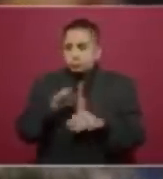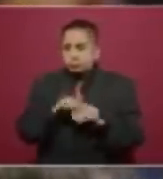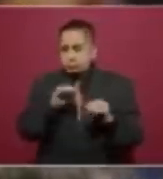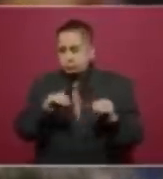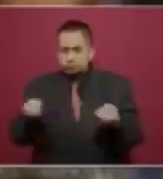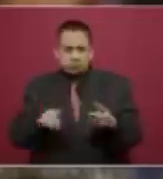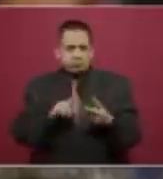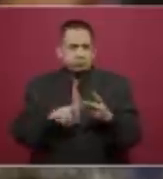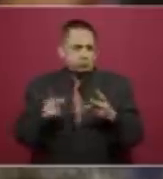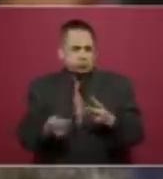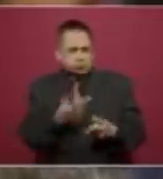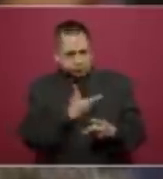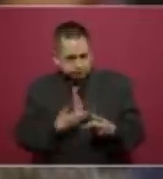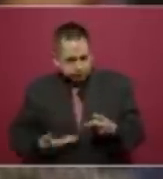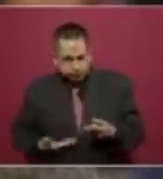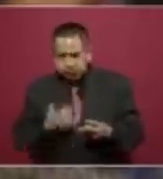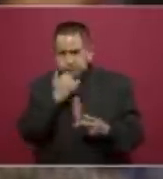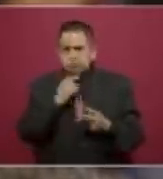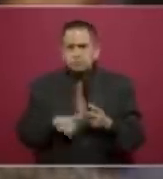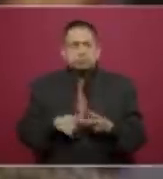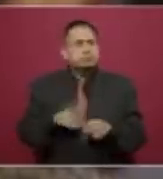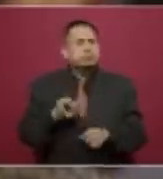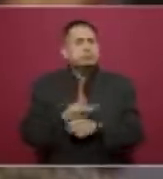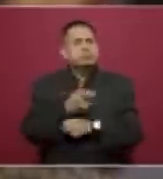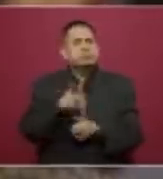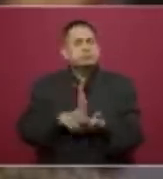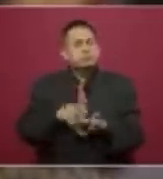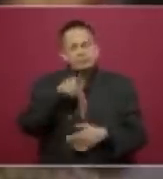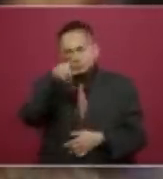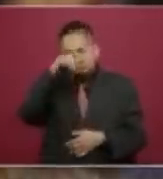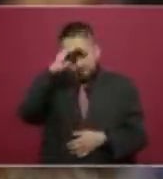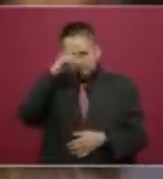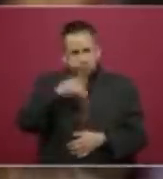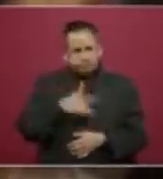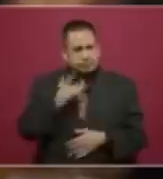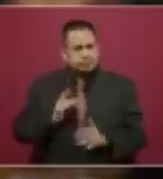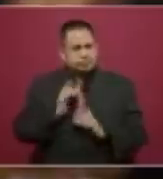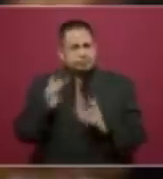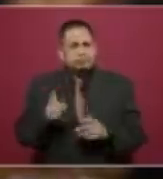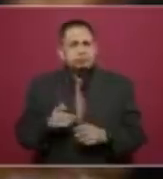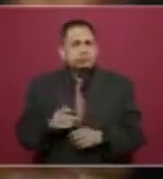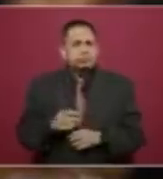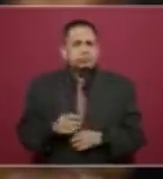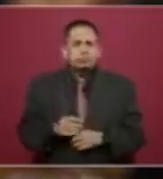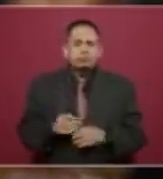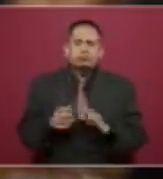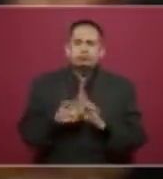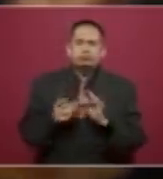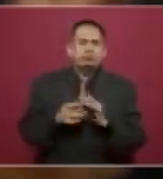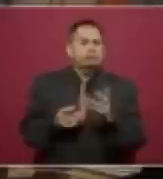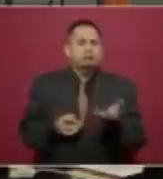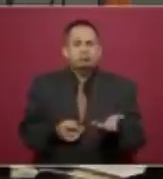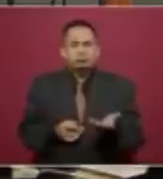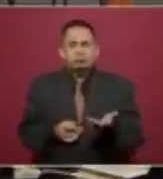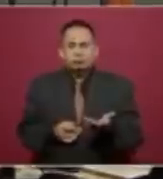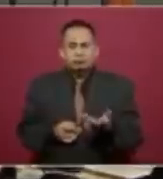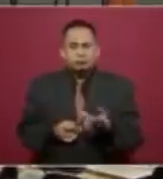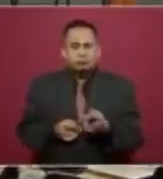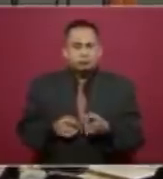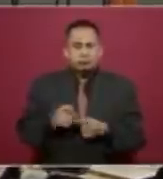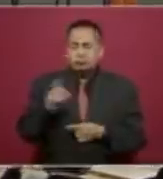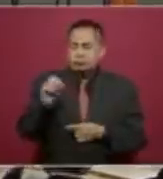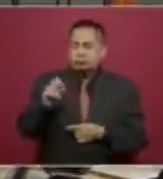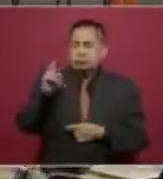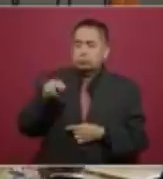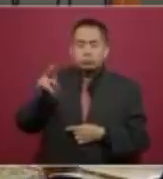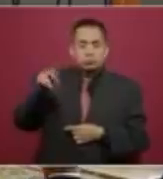último, presidente, si nos podría decir cuál es su reacción de la sorpresa que se dijo llevar la comisionada de la ONU,